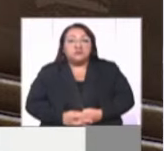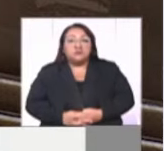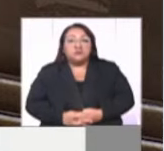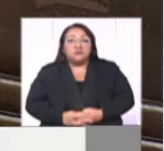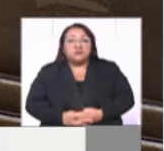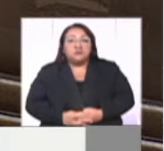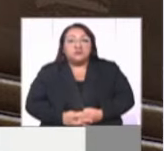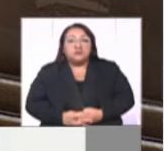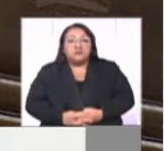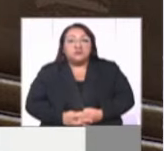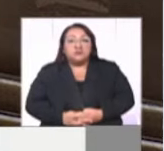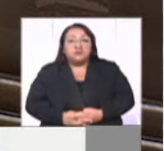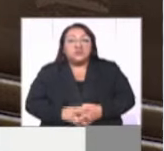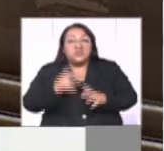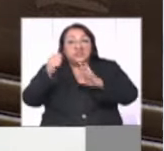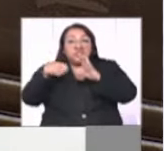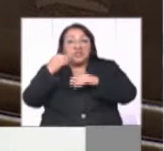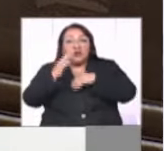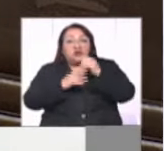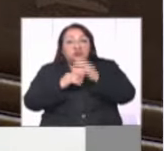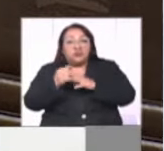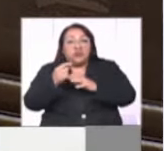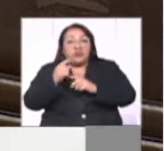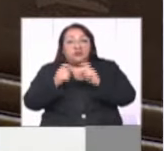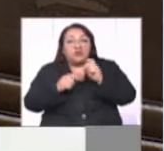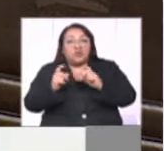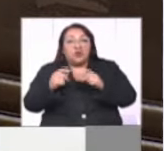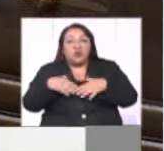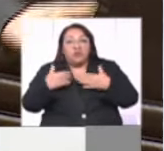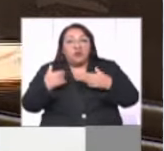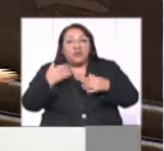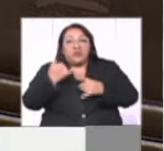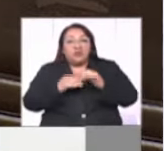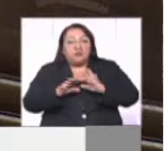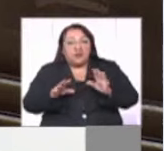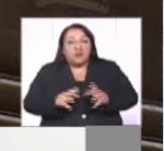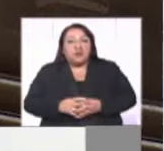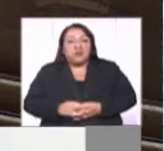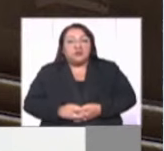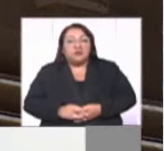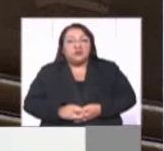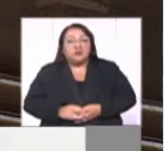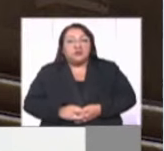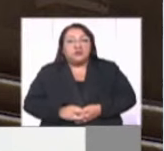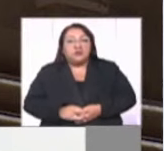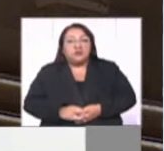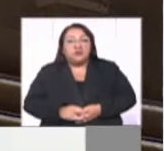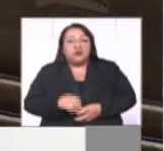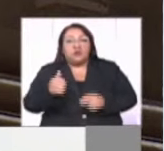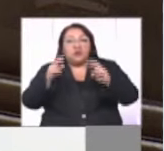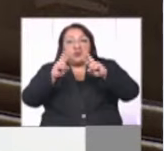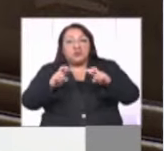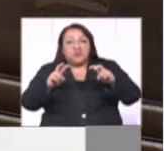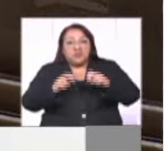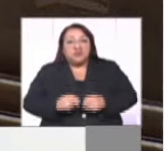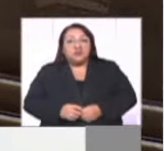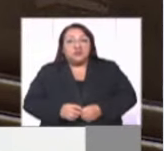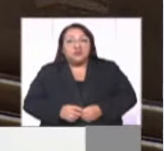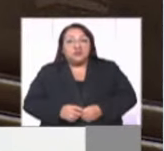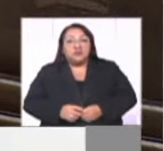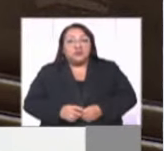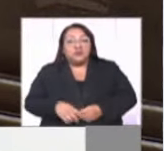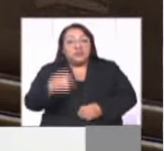eliminado son cine en construcción para los cineastas que no han podido terminar sus películas, investigación,